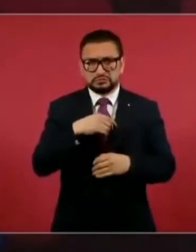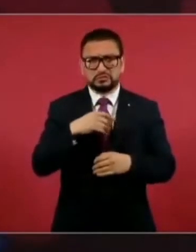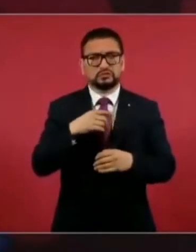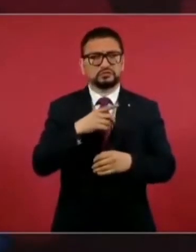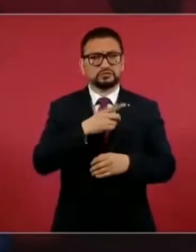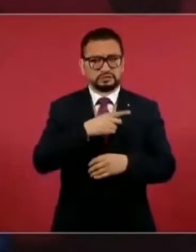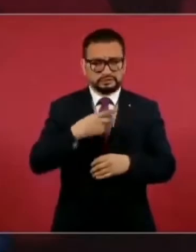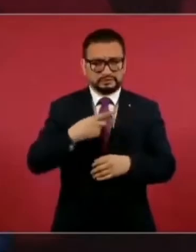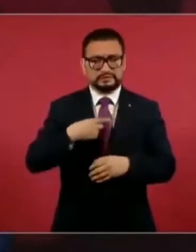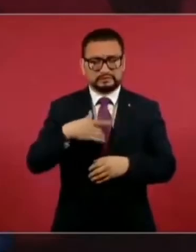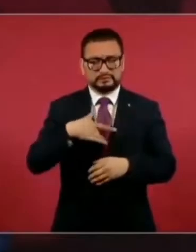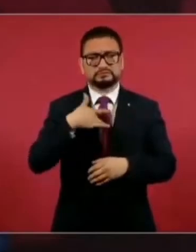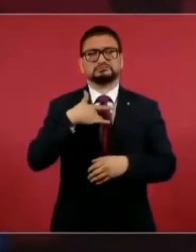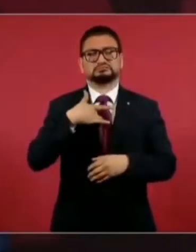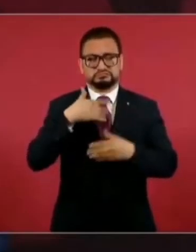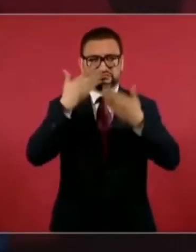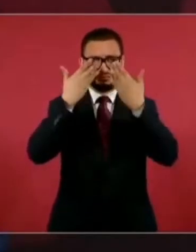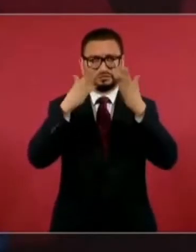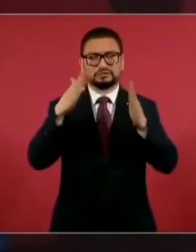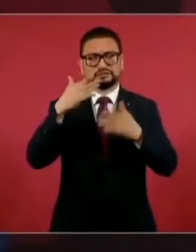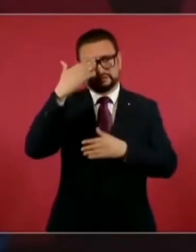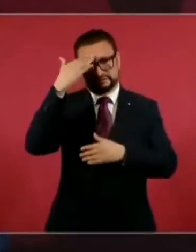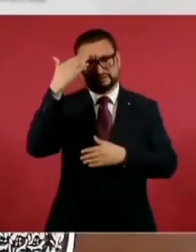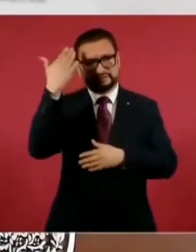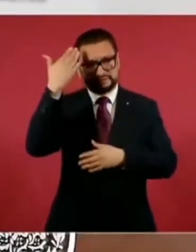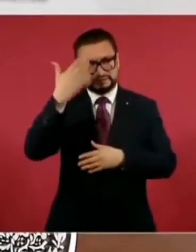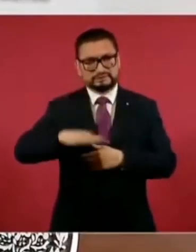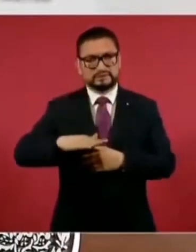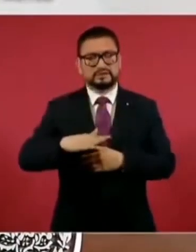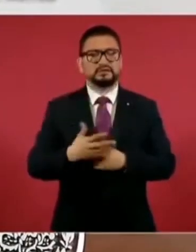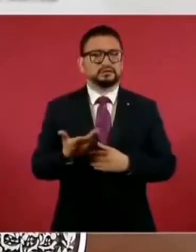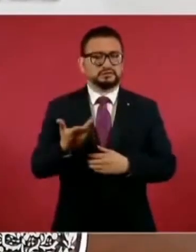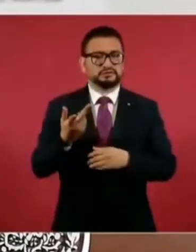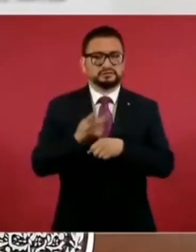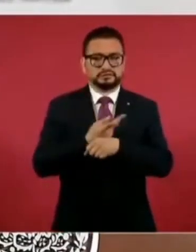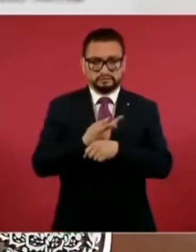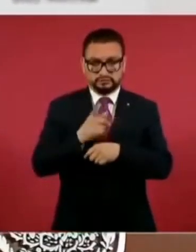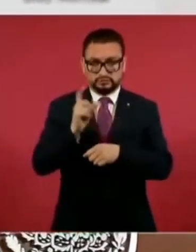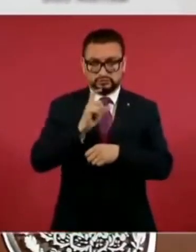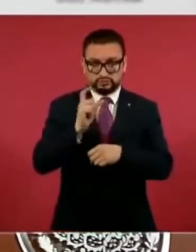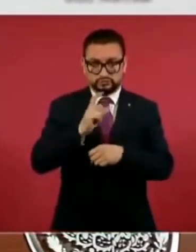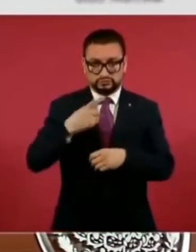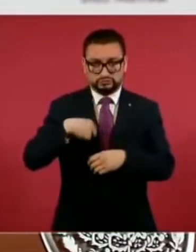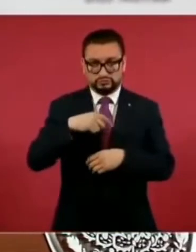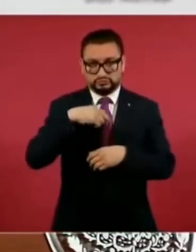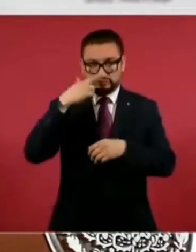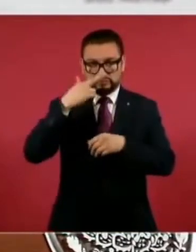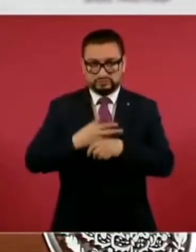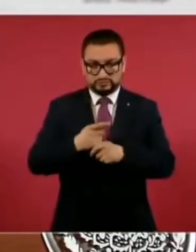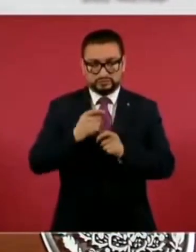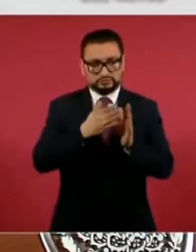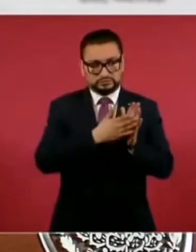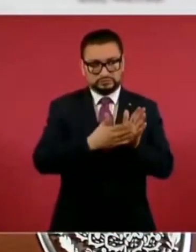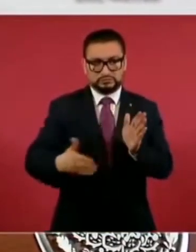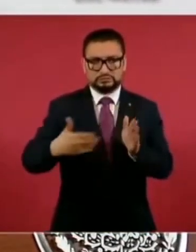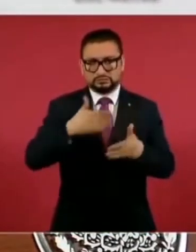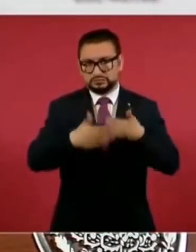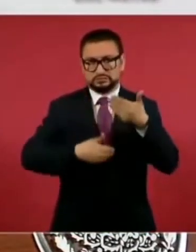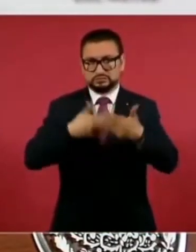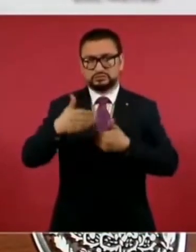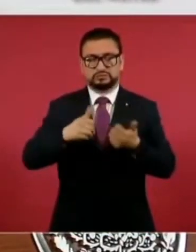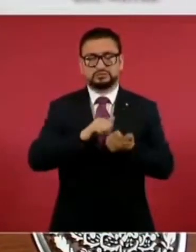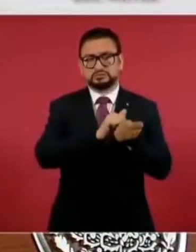muy consciente de que en esta tarea, en este proceso de